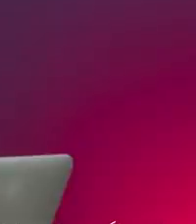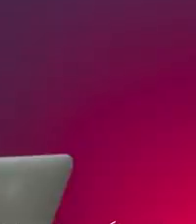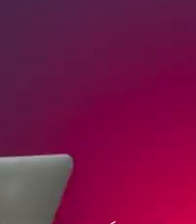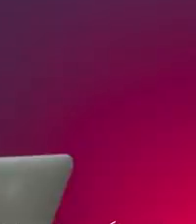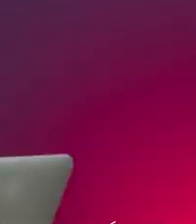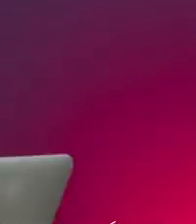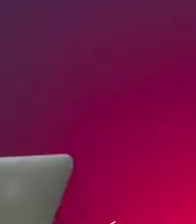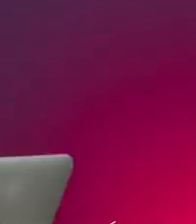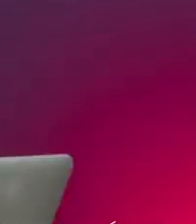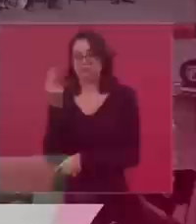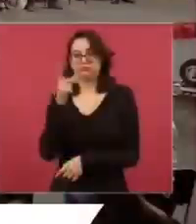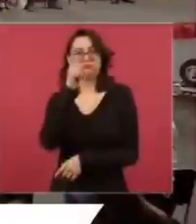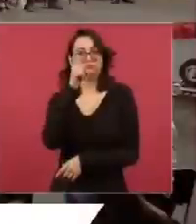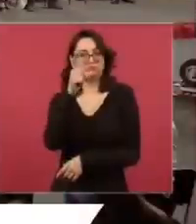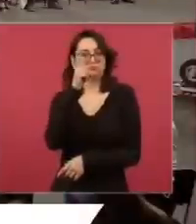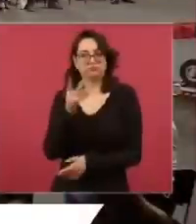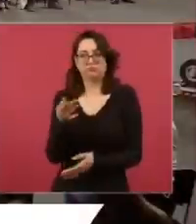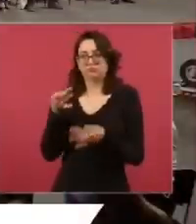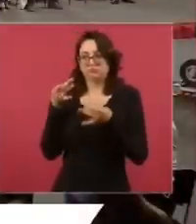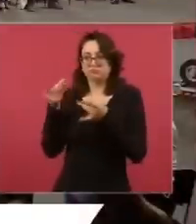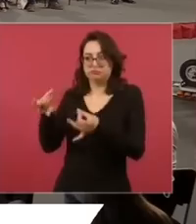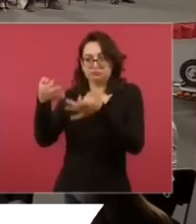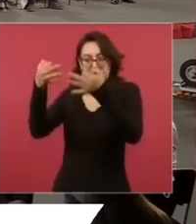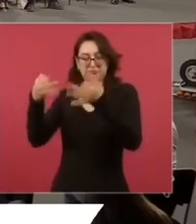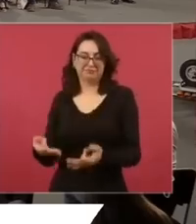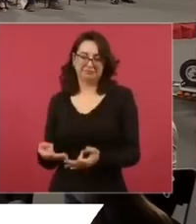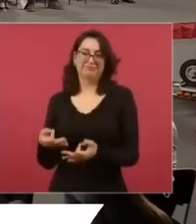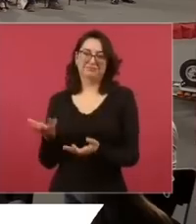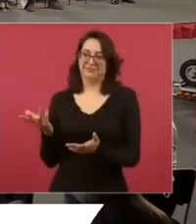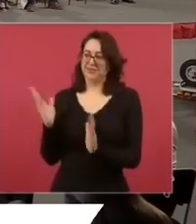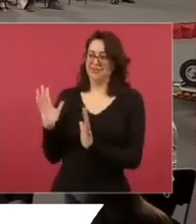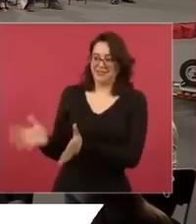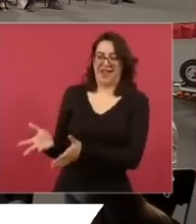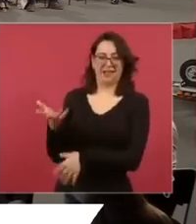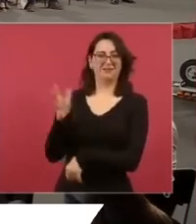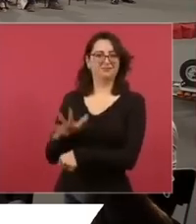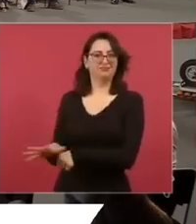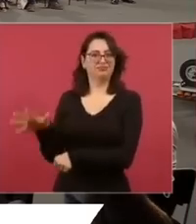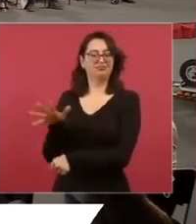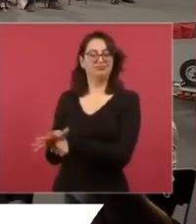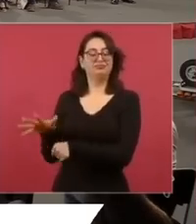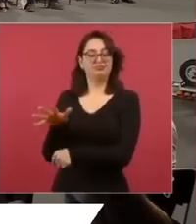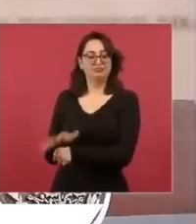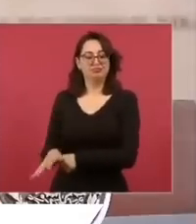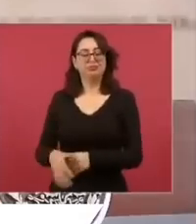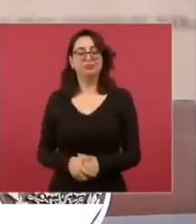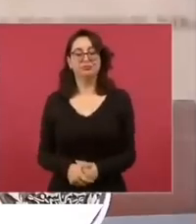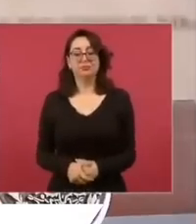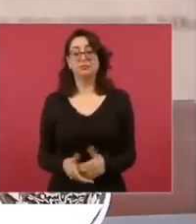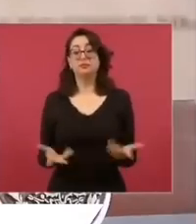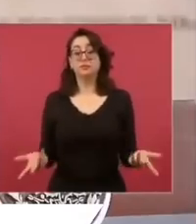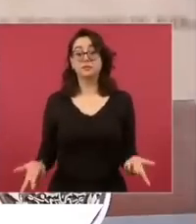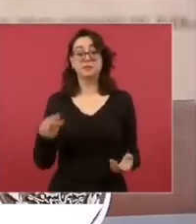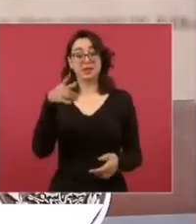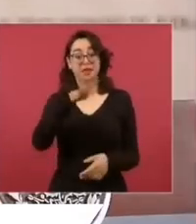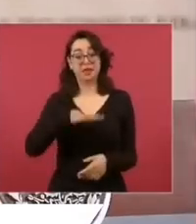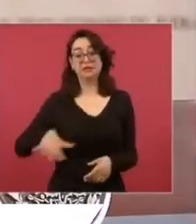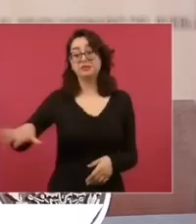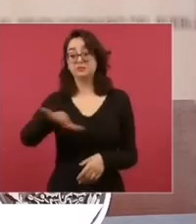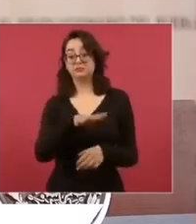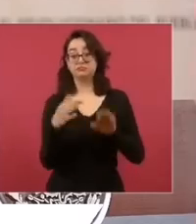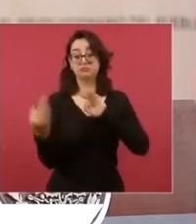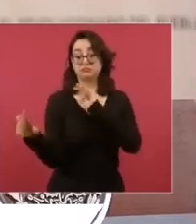muchísimos golpes de parte de la derecha con tal de que no se ejecute sin embargo va avanzando y